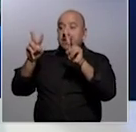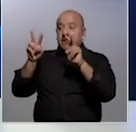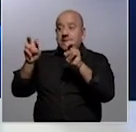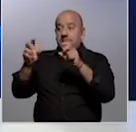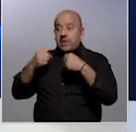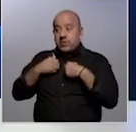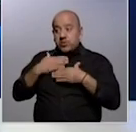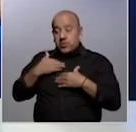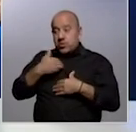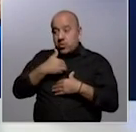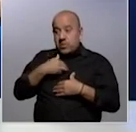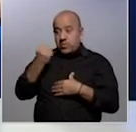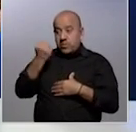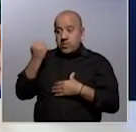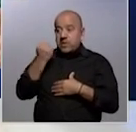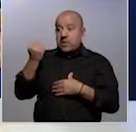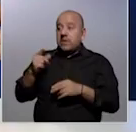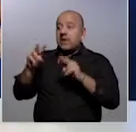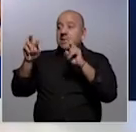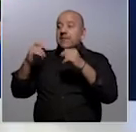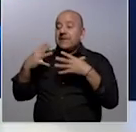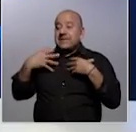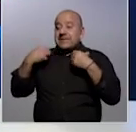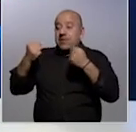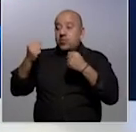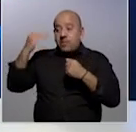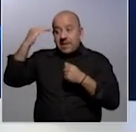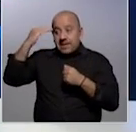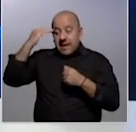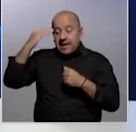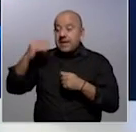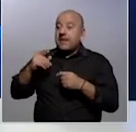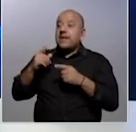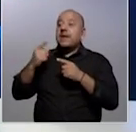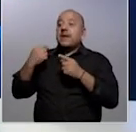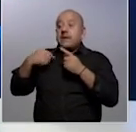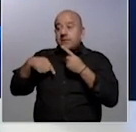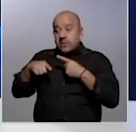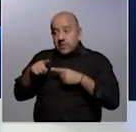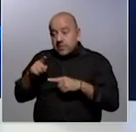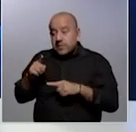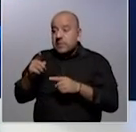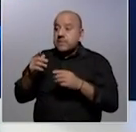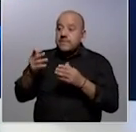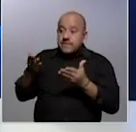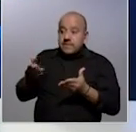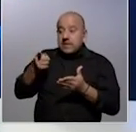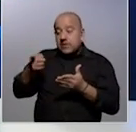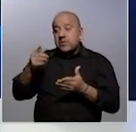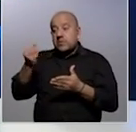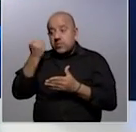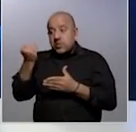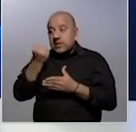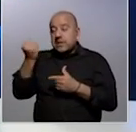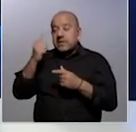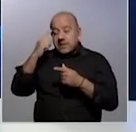somos protagonistas como por ejemplo el tema salud mental nos están dando entonces eso es importante que también